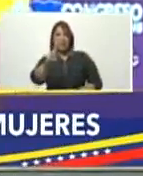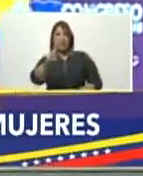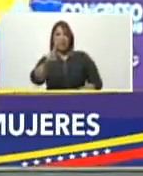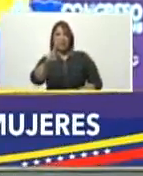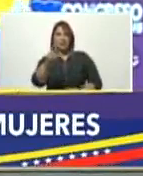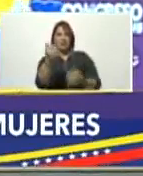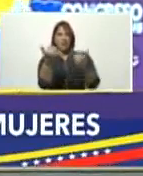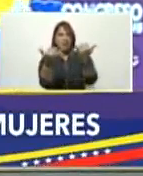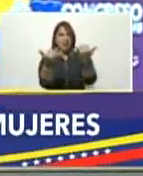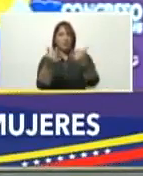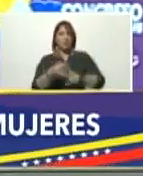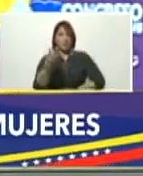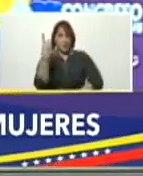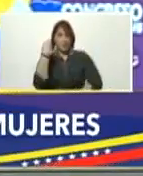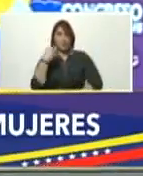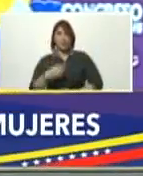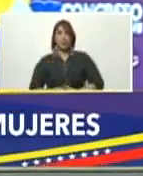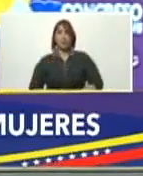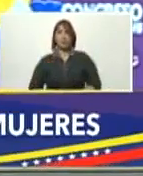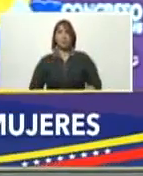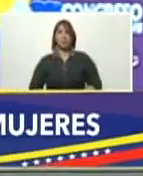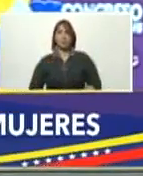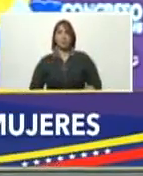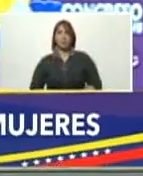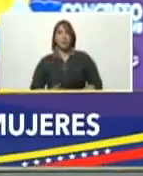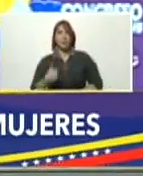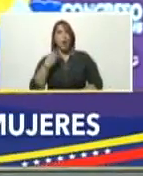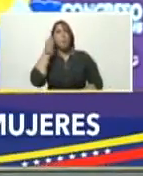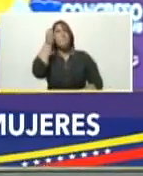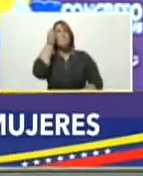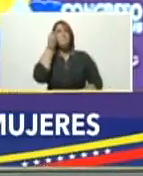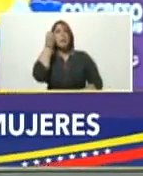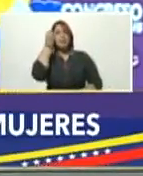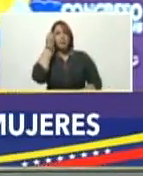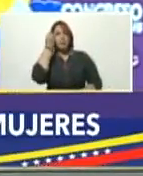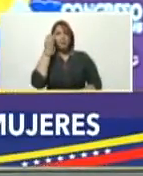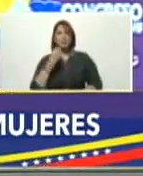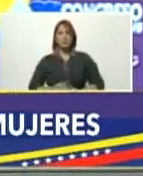Ahora, ayer yo estaba pensando,